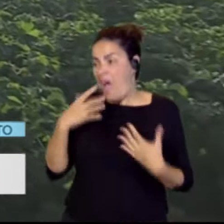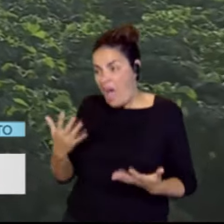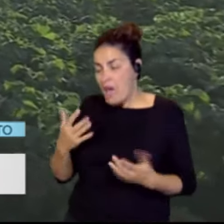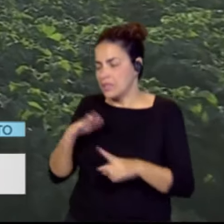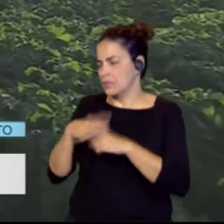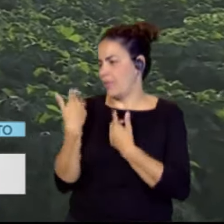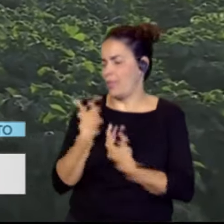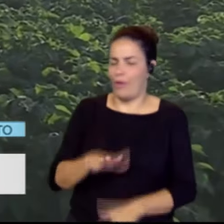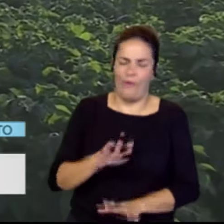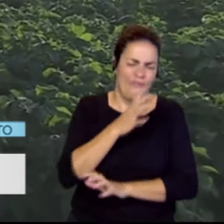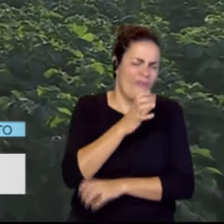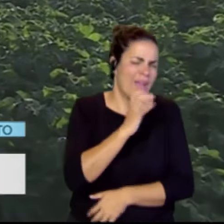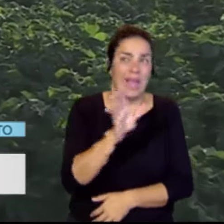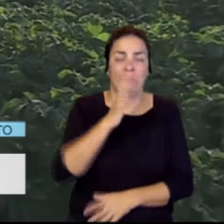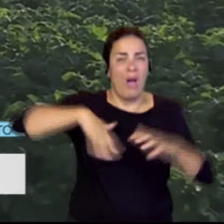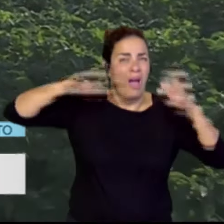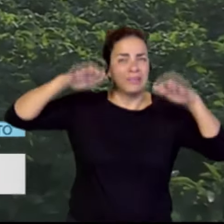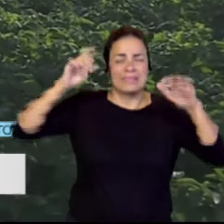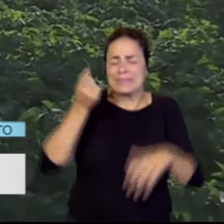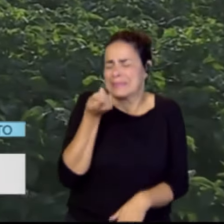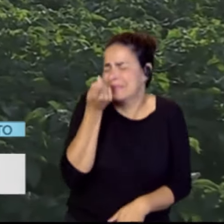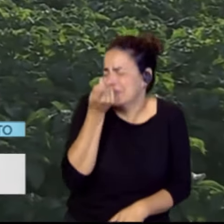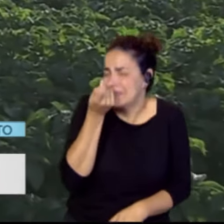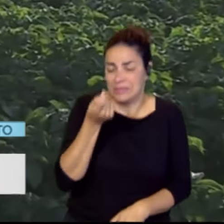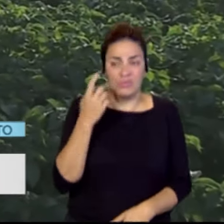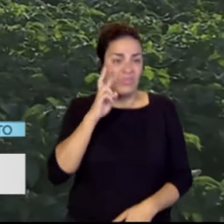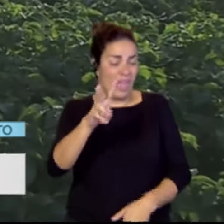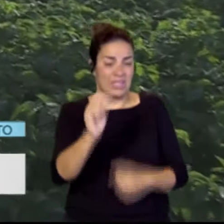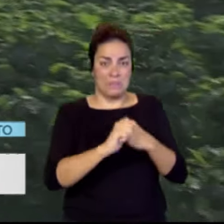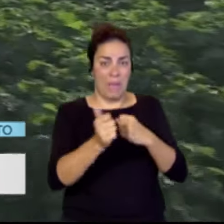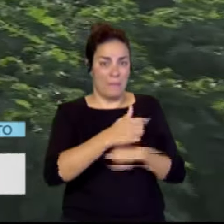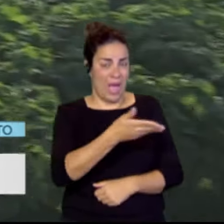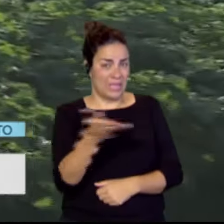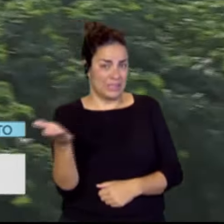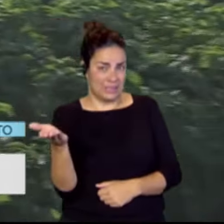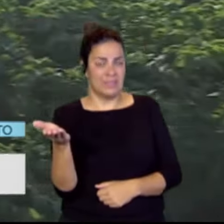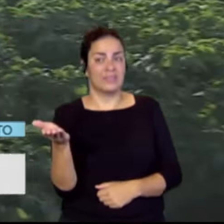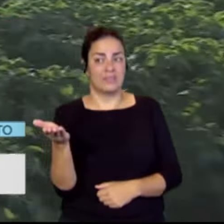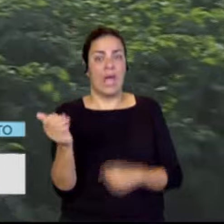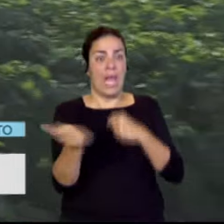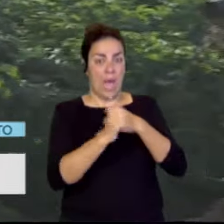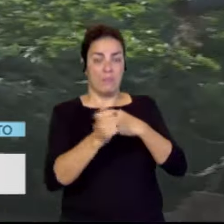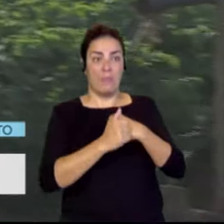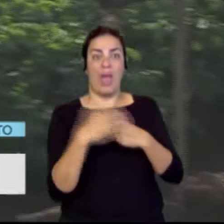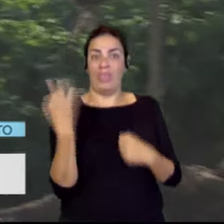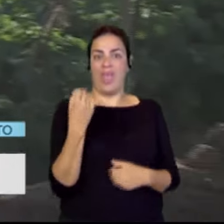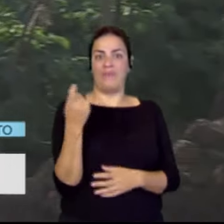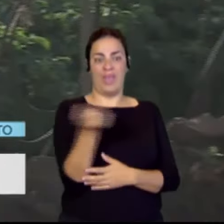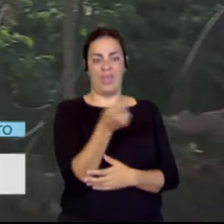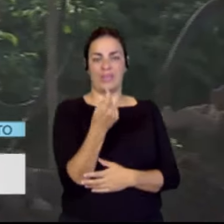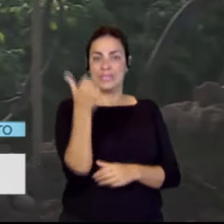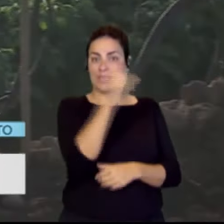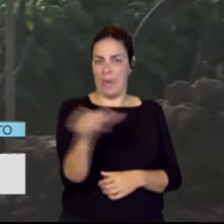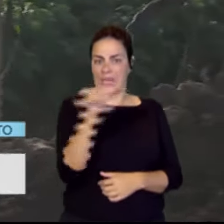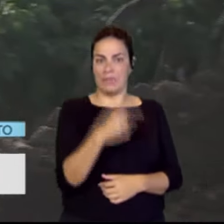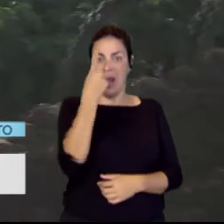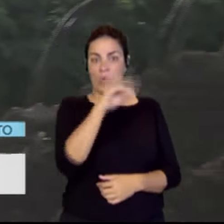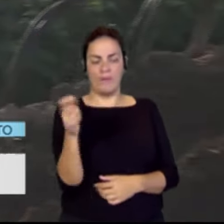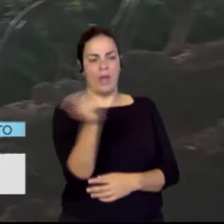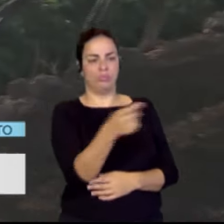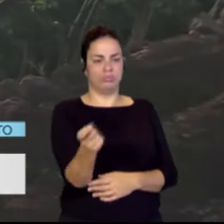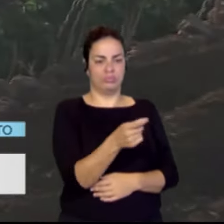porque hay muy muy poca agua como tú bien ves ves esas papas que están ahí esas papas eran para regar una vez por semana y se están regando cada 5 días